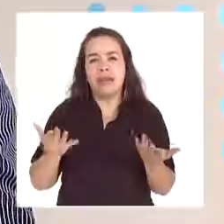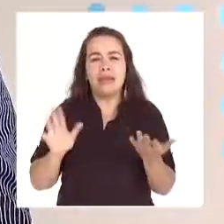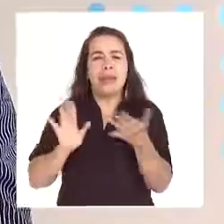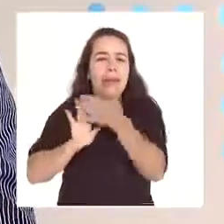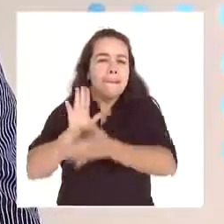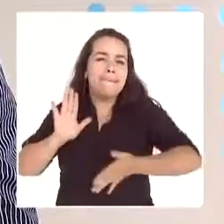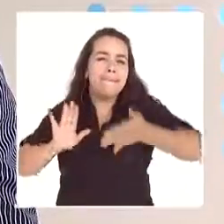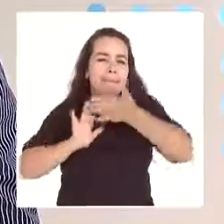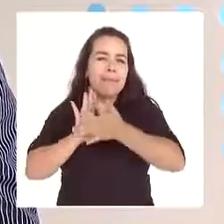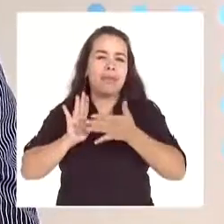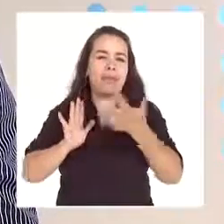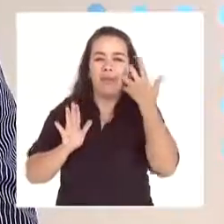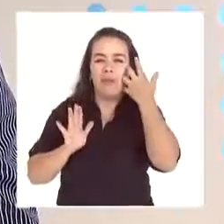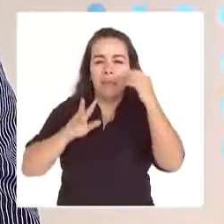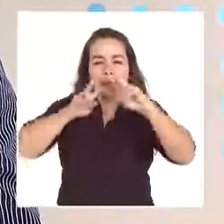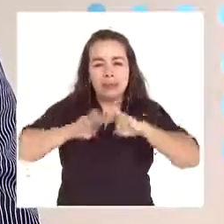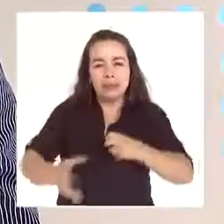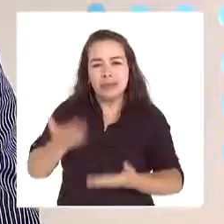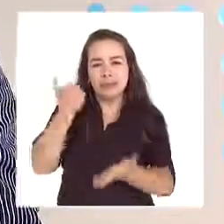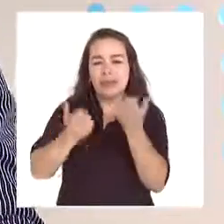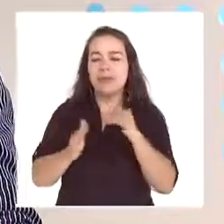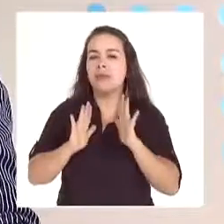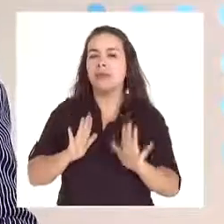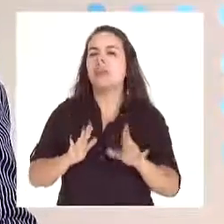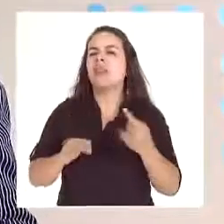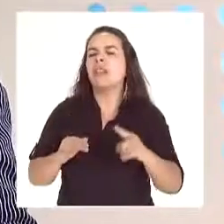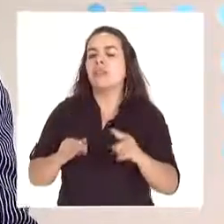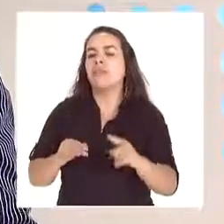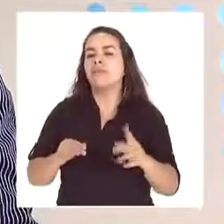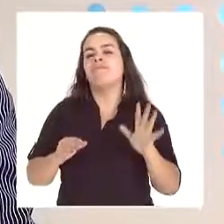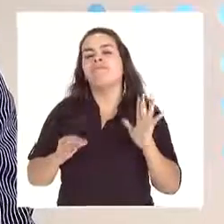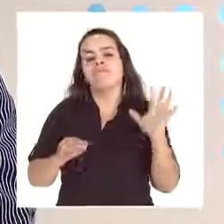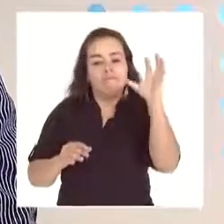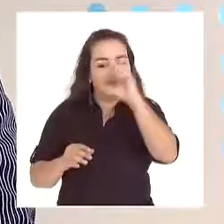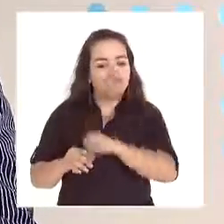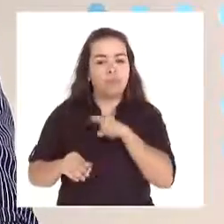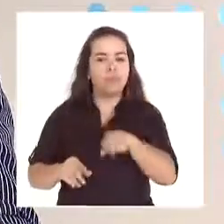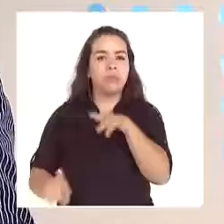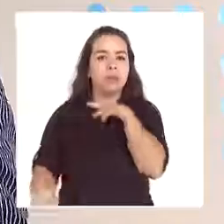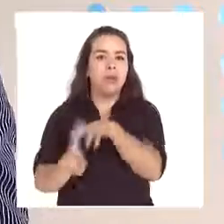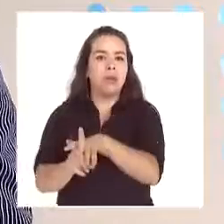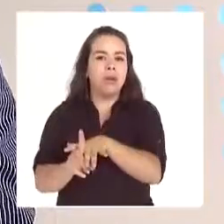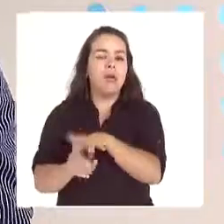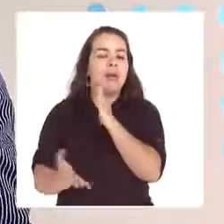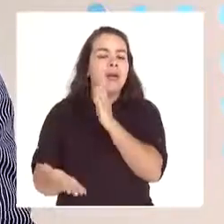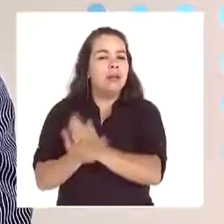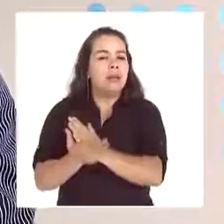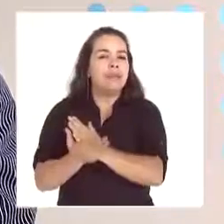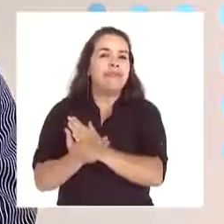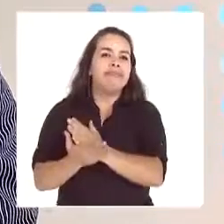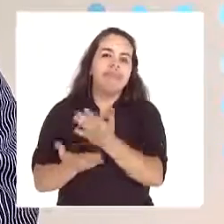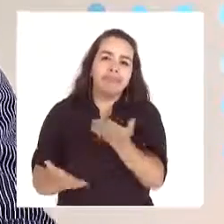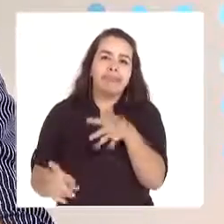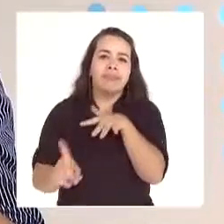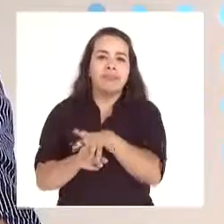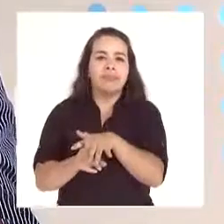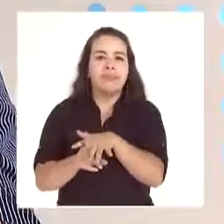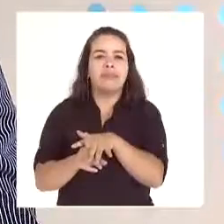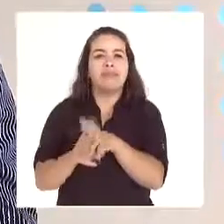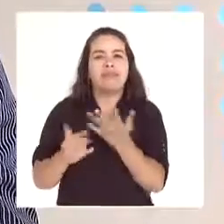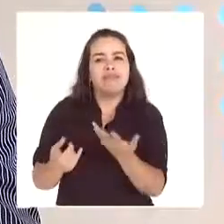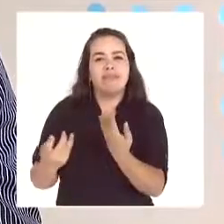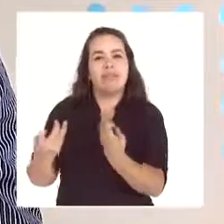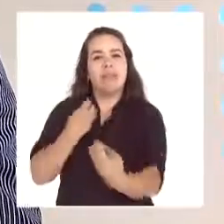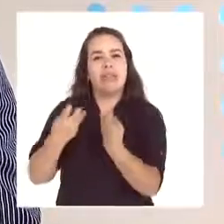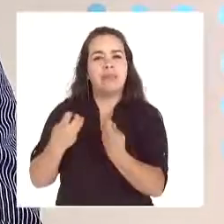tamizaje de la enfermedad cardiovascular es encontrar si hay alteraciones estructurales que expliquen los